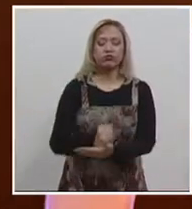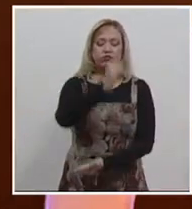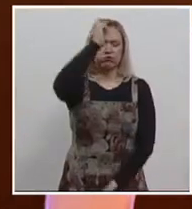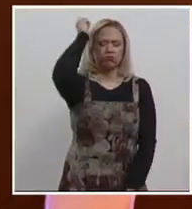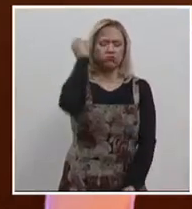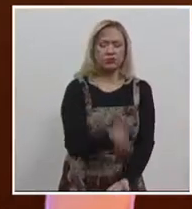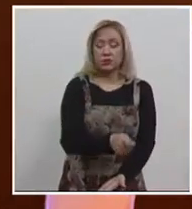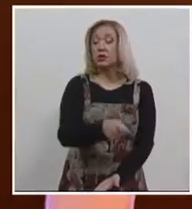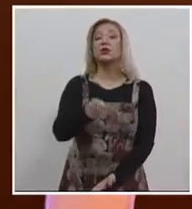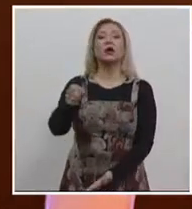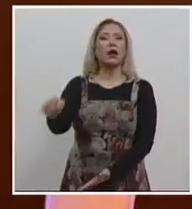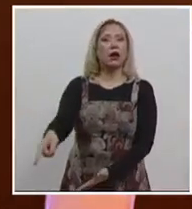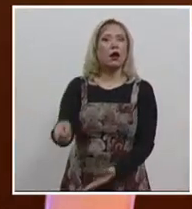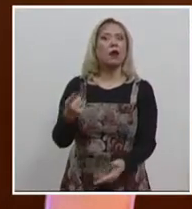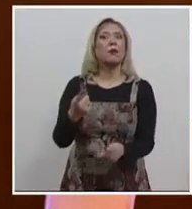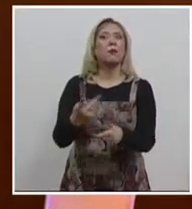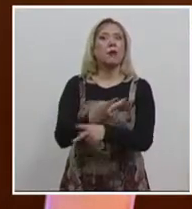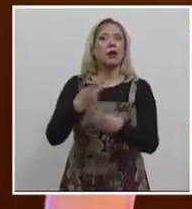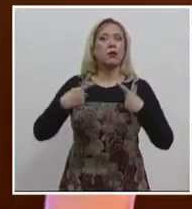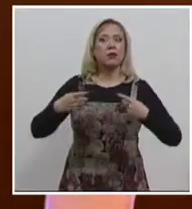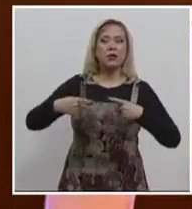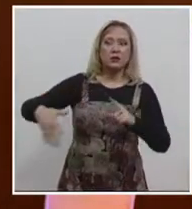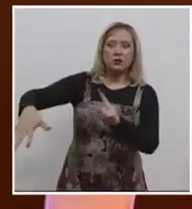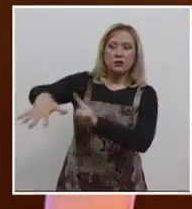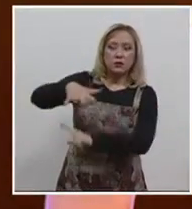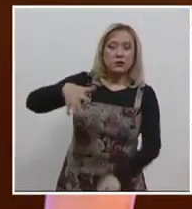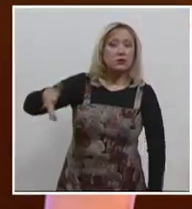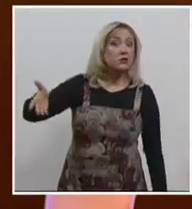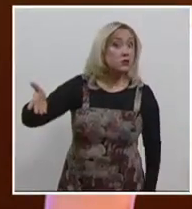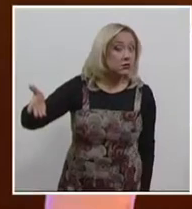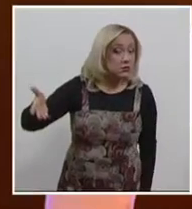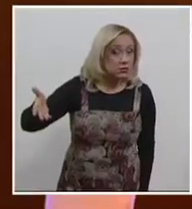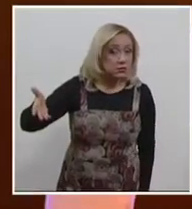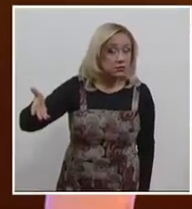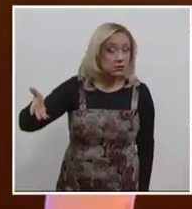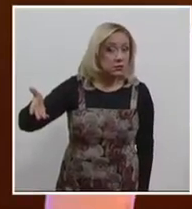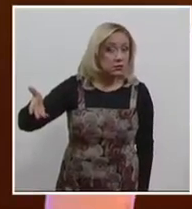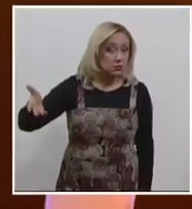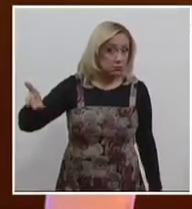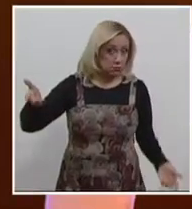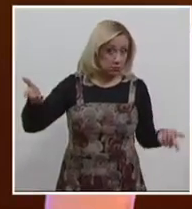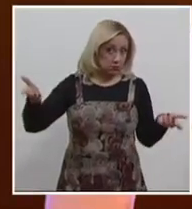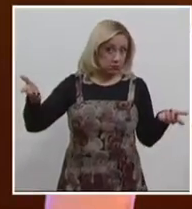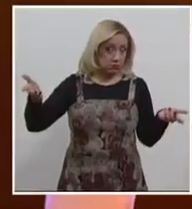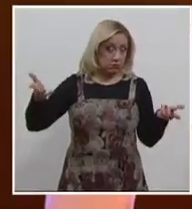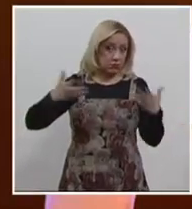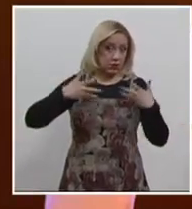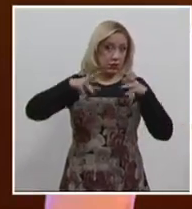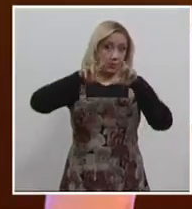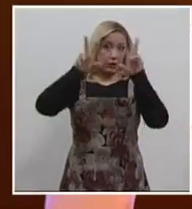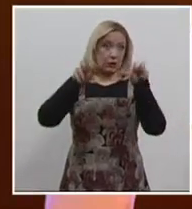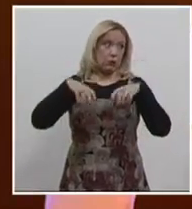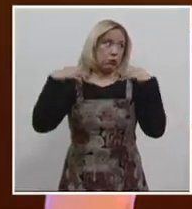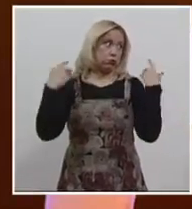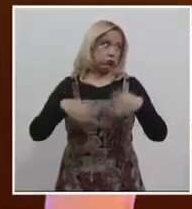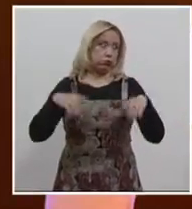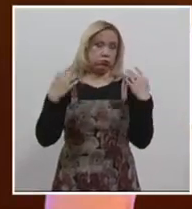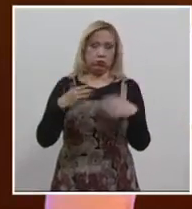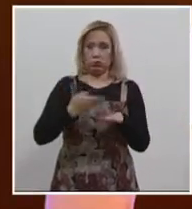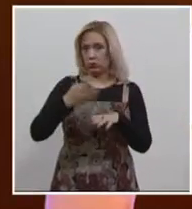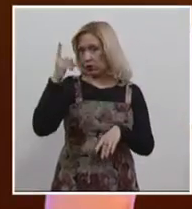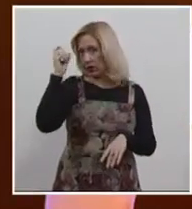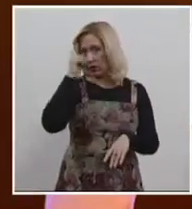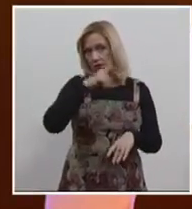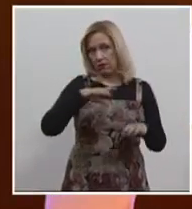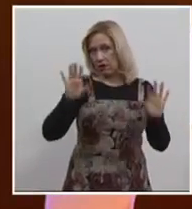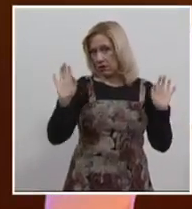tener en la sociedad. Entenderán que tienes temas excesivamente, desde temas donde